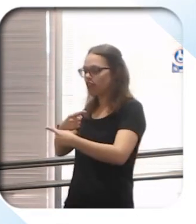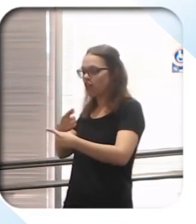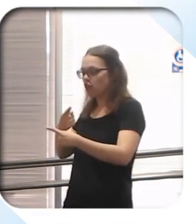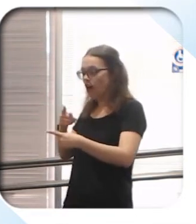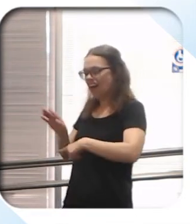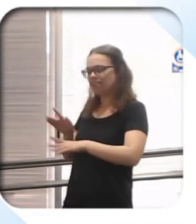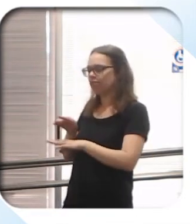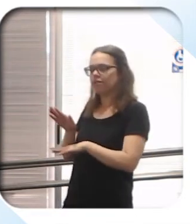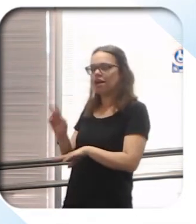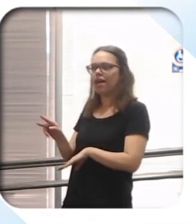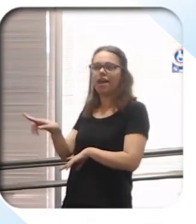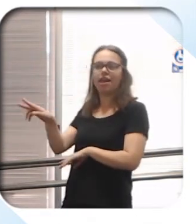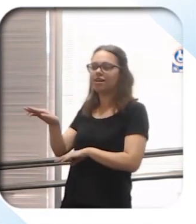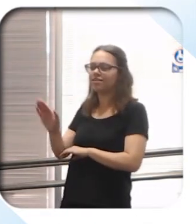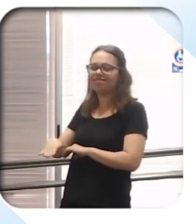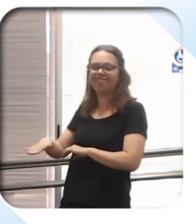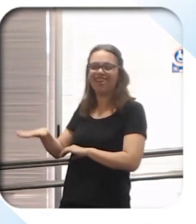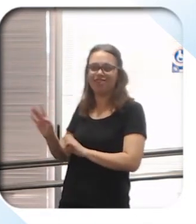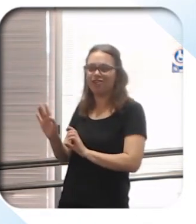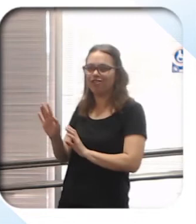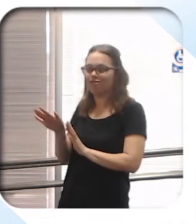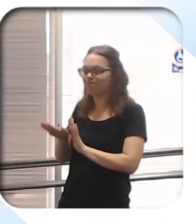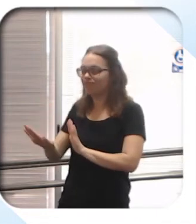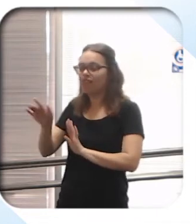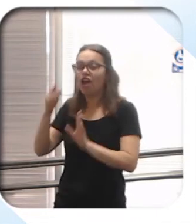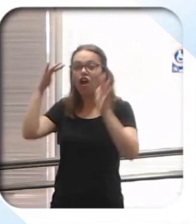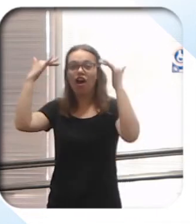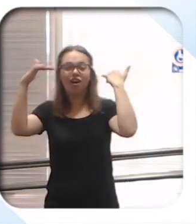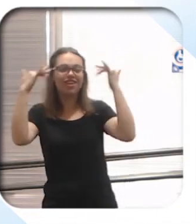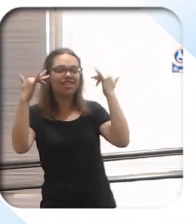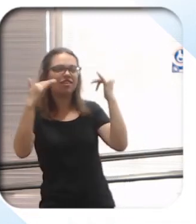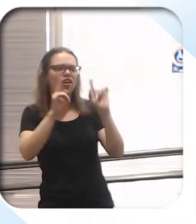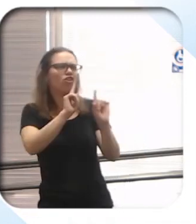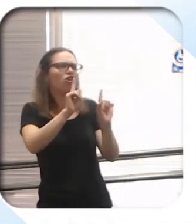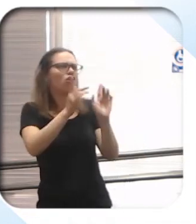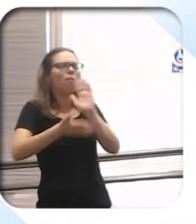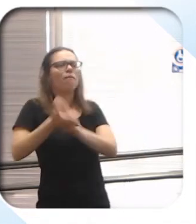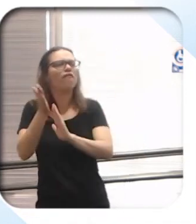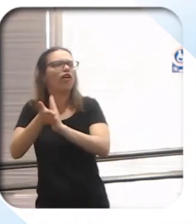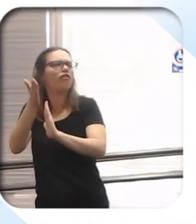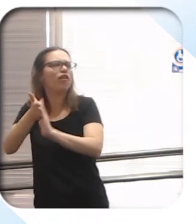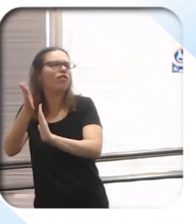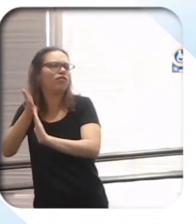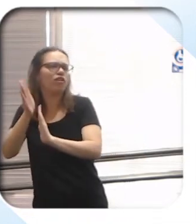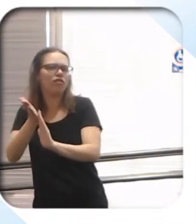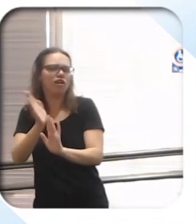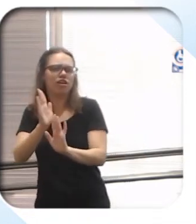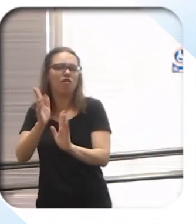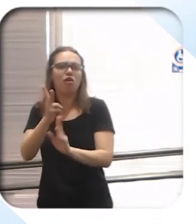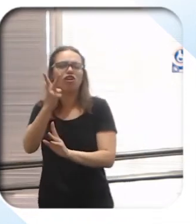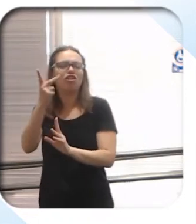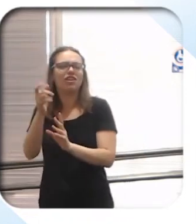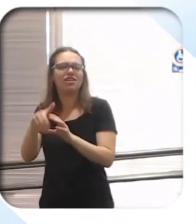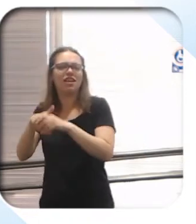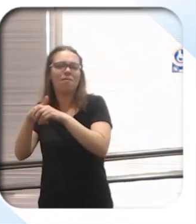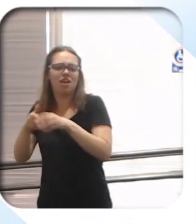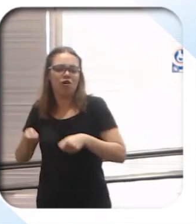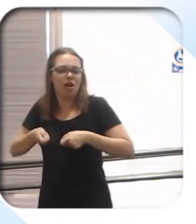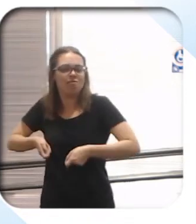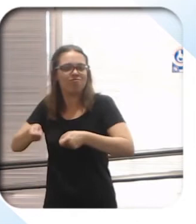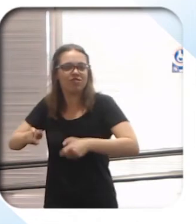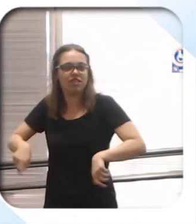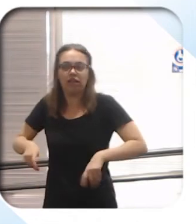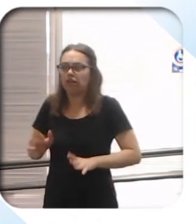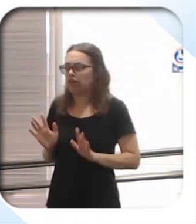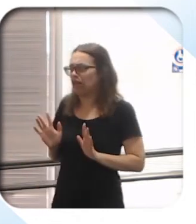Eso pasa, ¿verdad? Es decir, el joven dice, no mamá, me voy, ya voy con tres amigos que me llevan la silla.